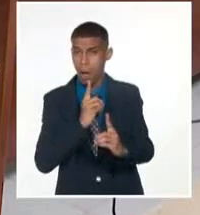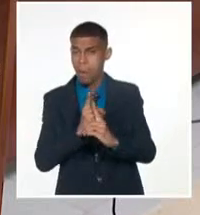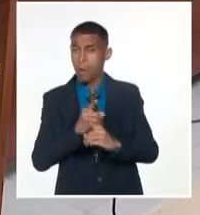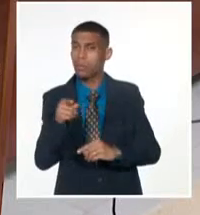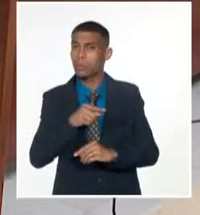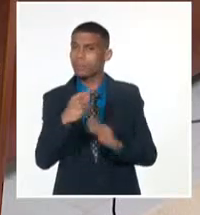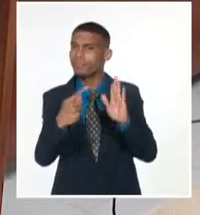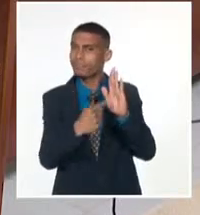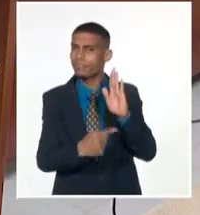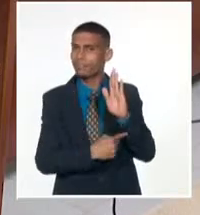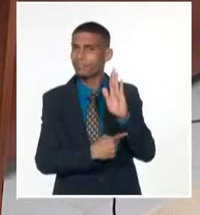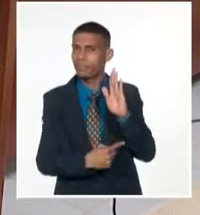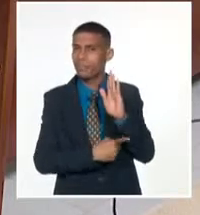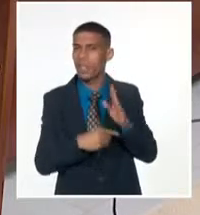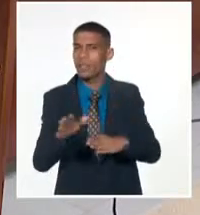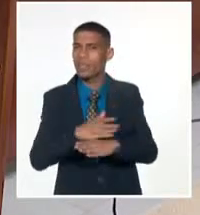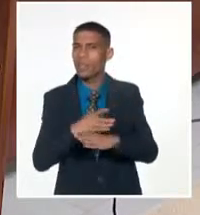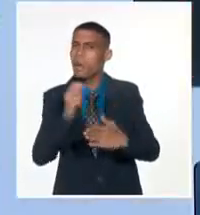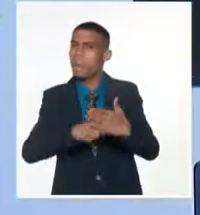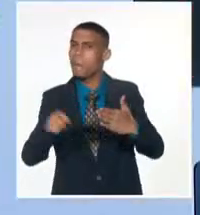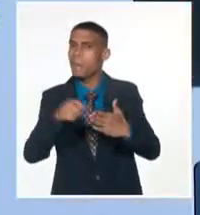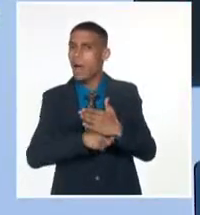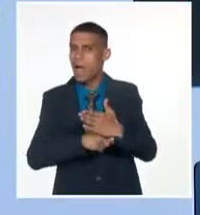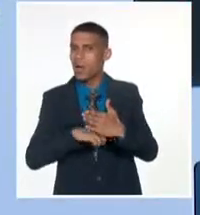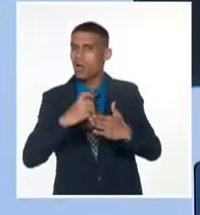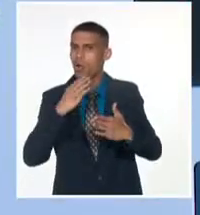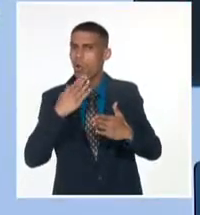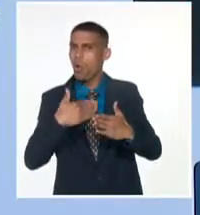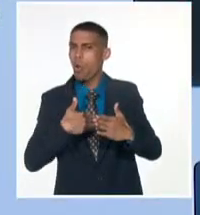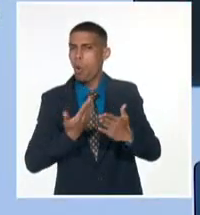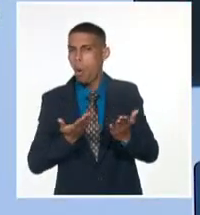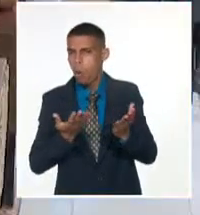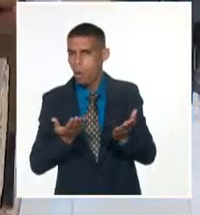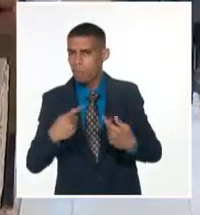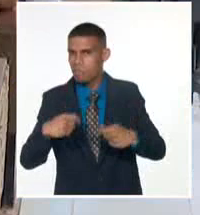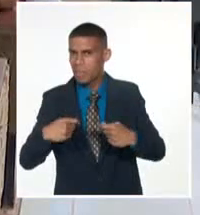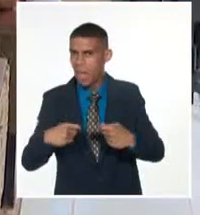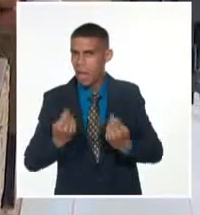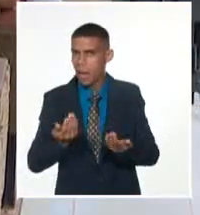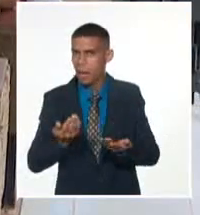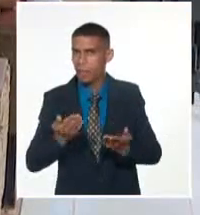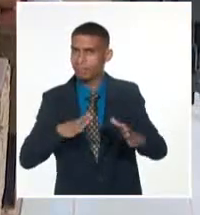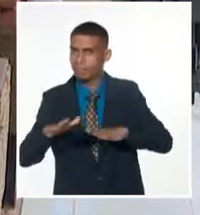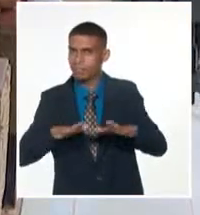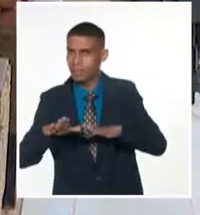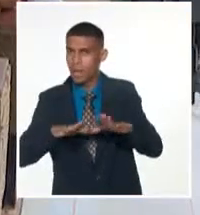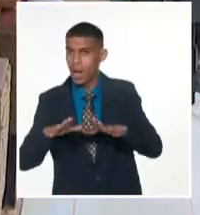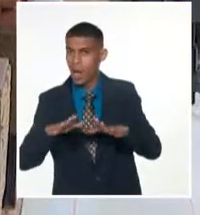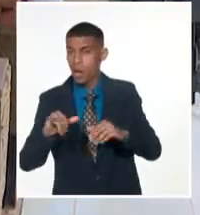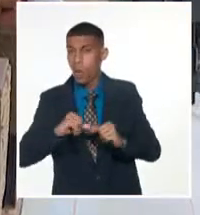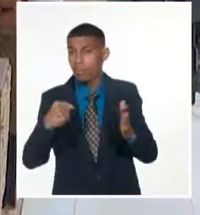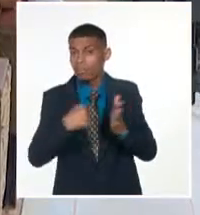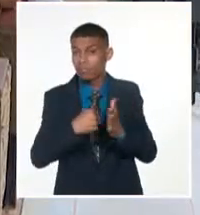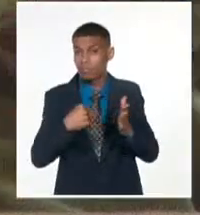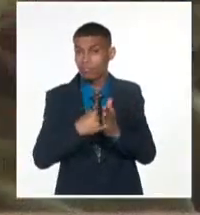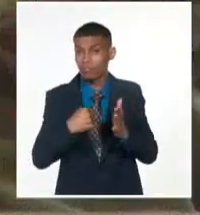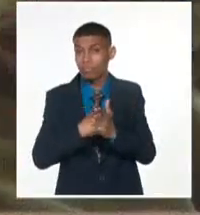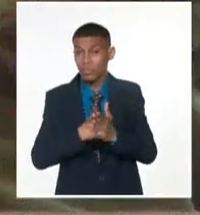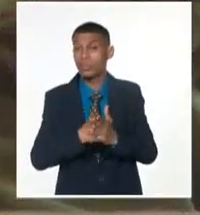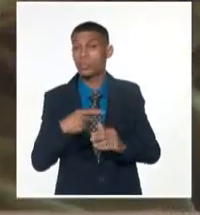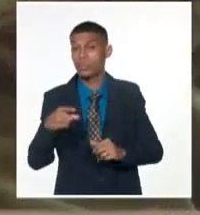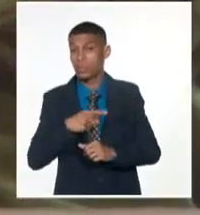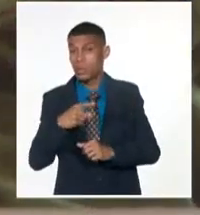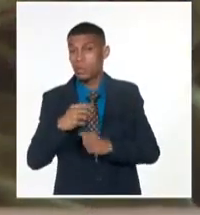las actividades y los planes de reducción de riesgos para elevar la capacidad del pueblo y enfrentar peligros de desastres de origen